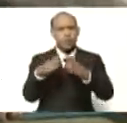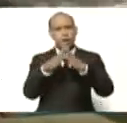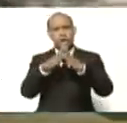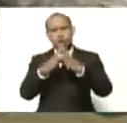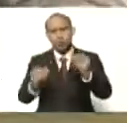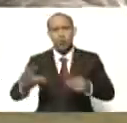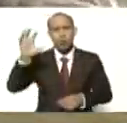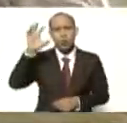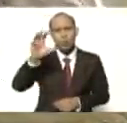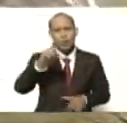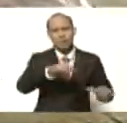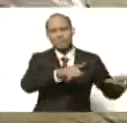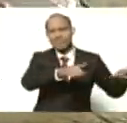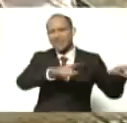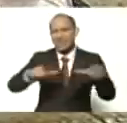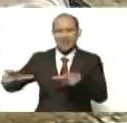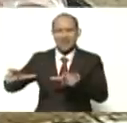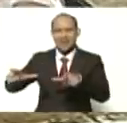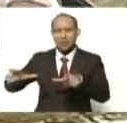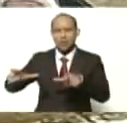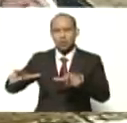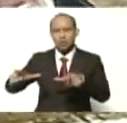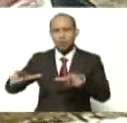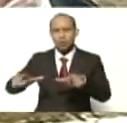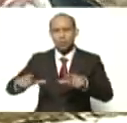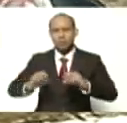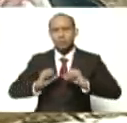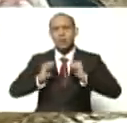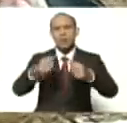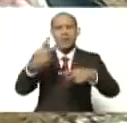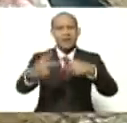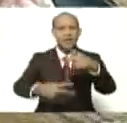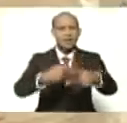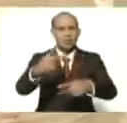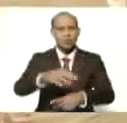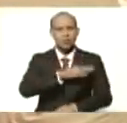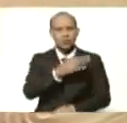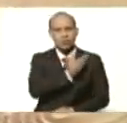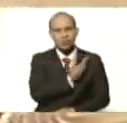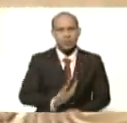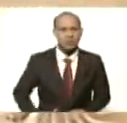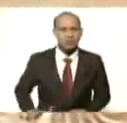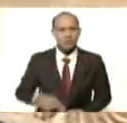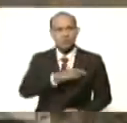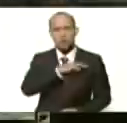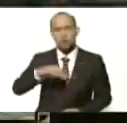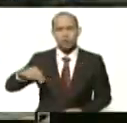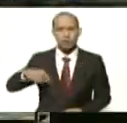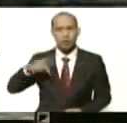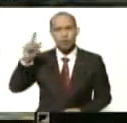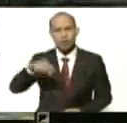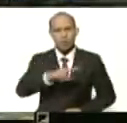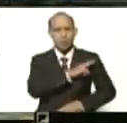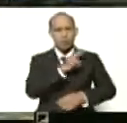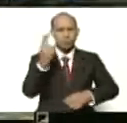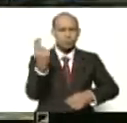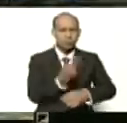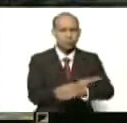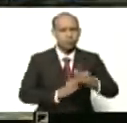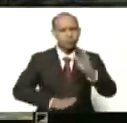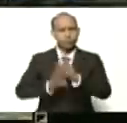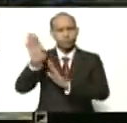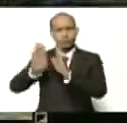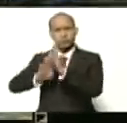país listo presto para seguir produciendo presidente nosotros también quisiéramos fortalecer la